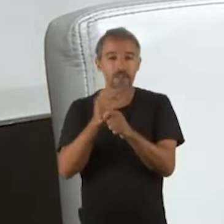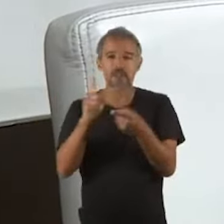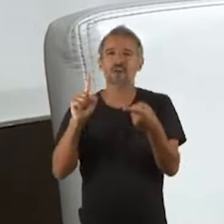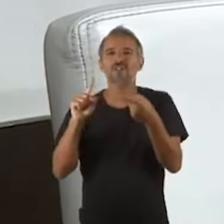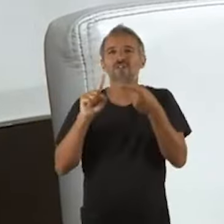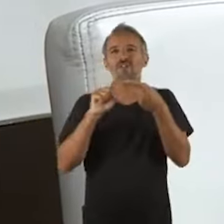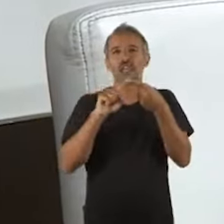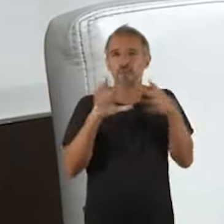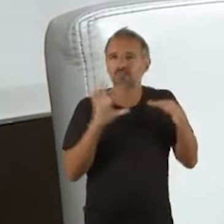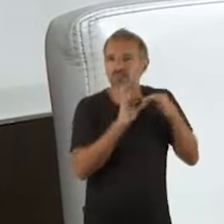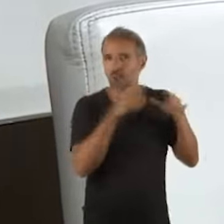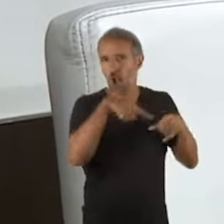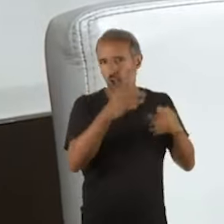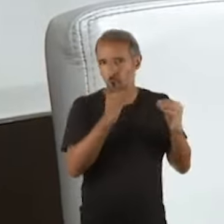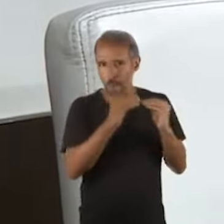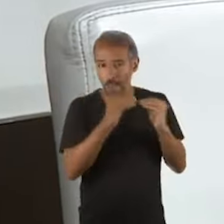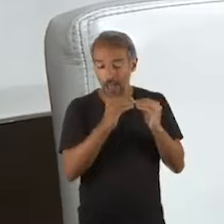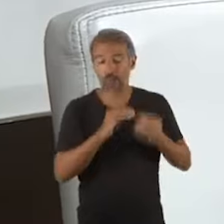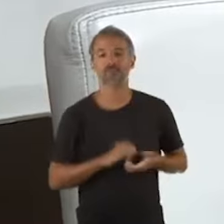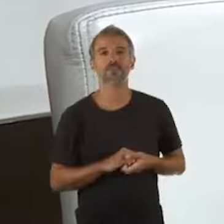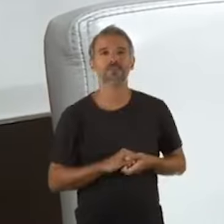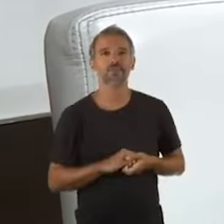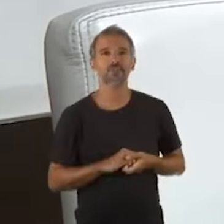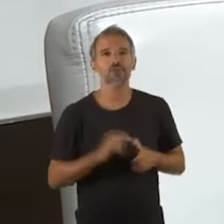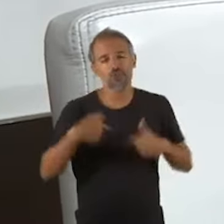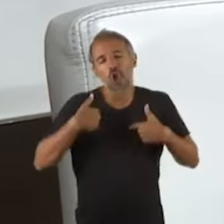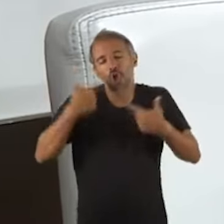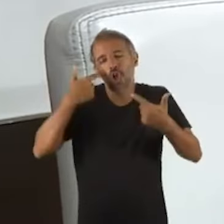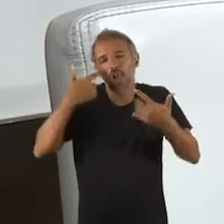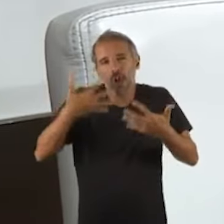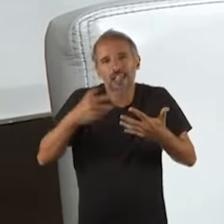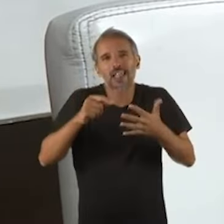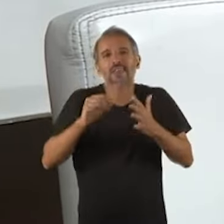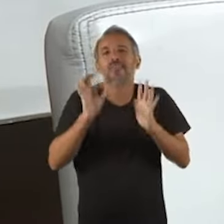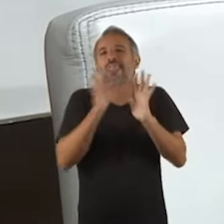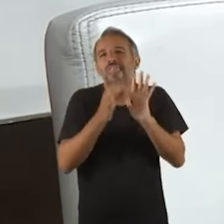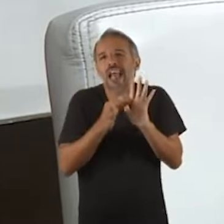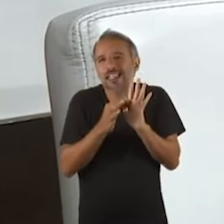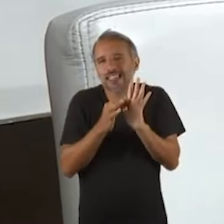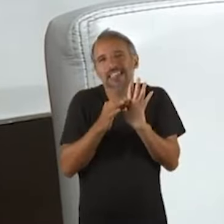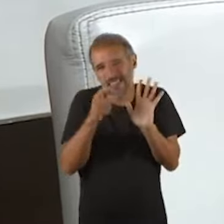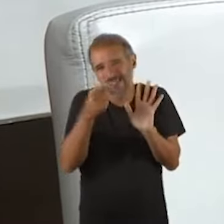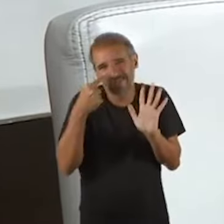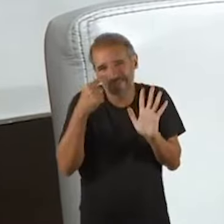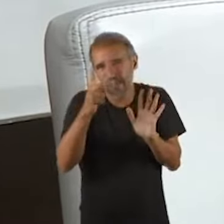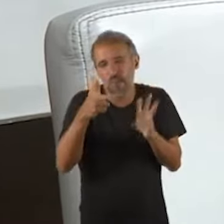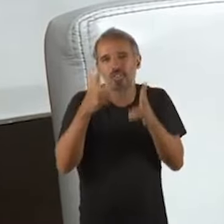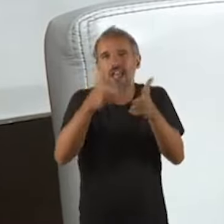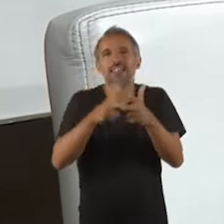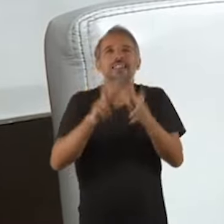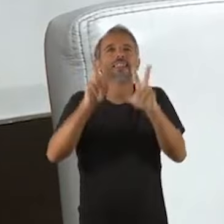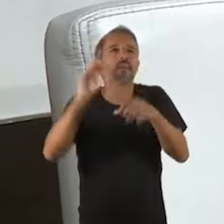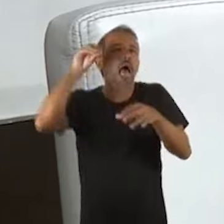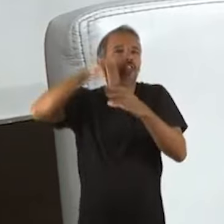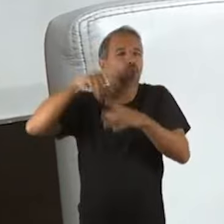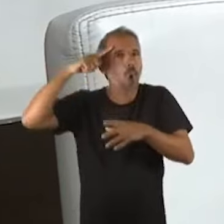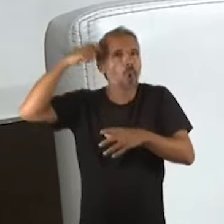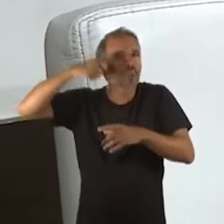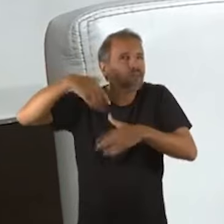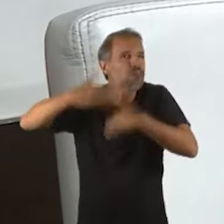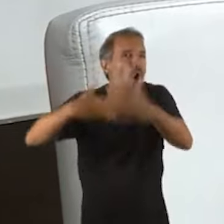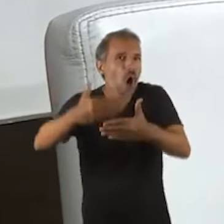consultaba recién el colega y más allá de conocer eh detalles sensibles que entiendo que tienen que ver con una instancia judicial que se lleva